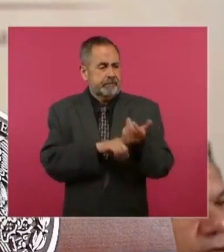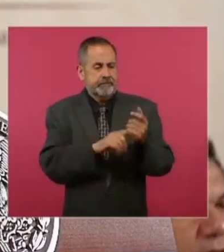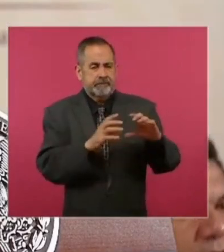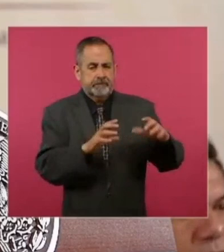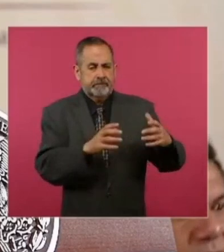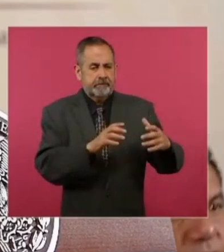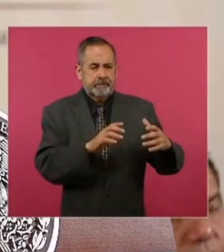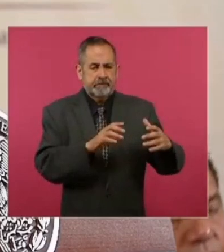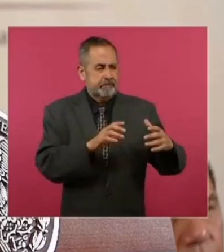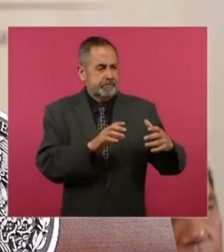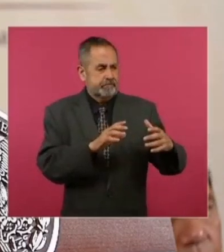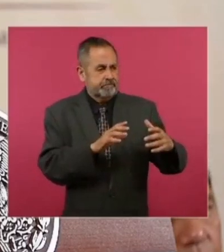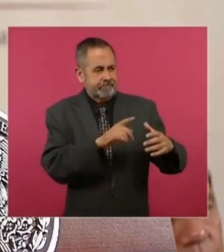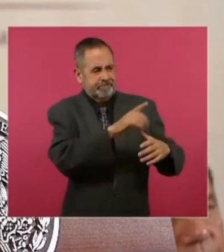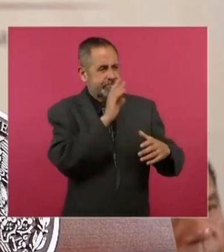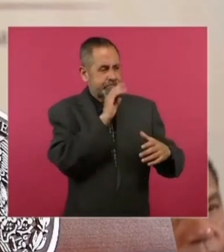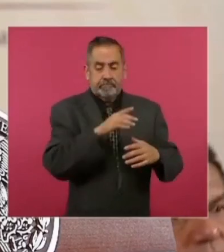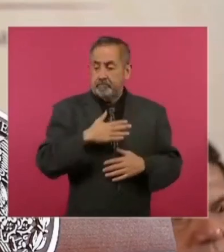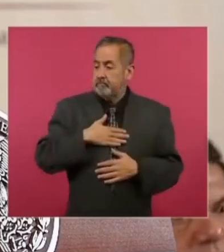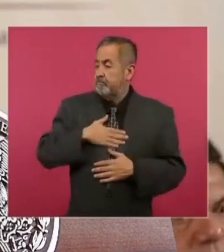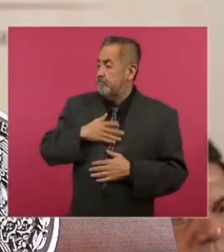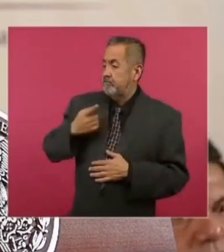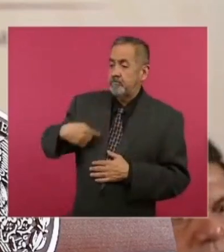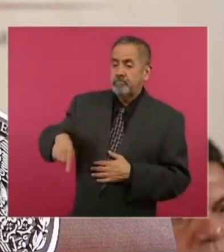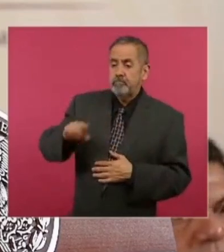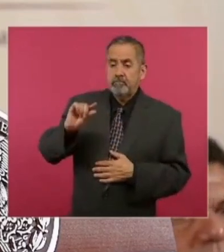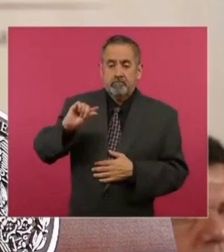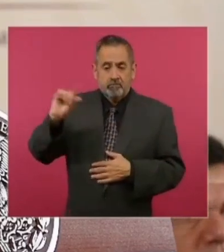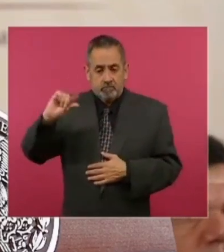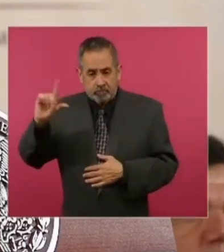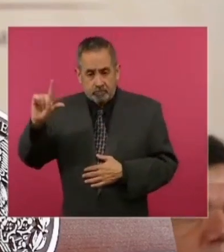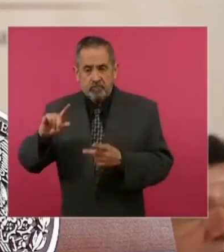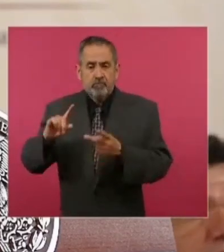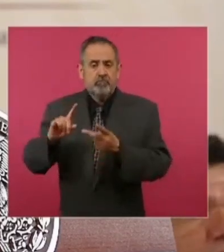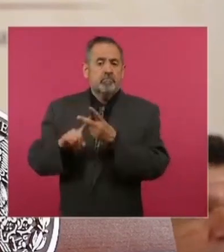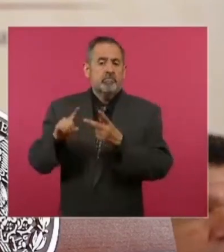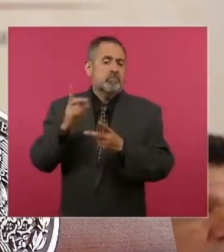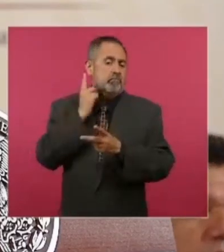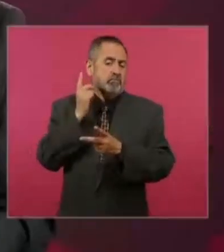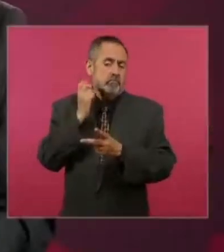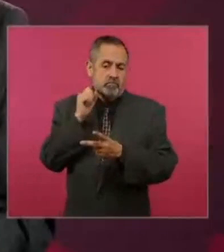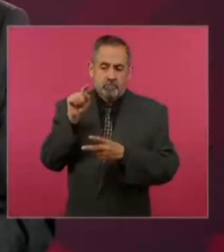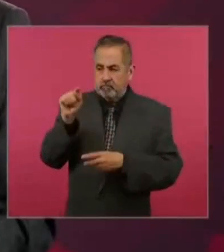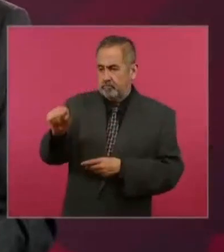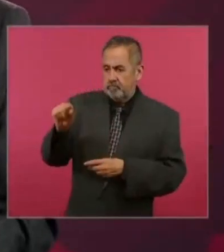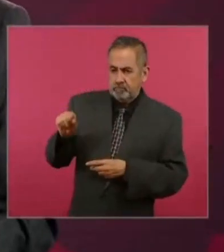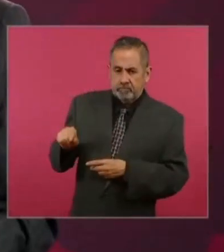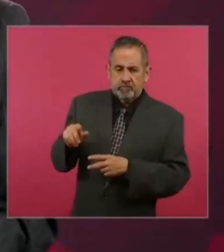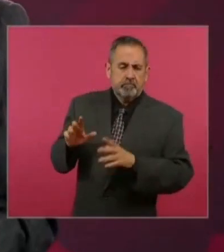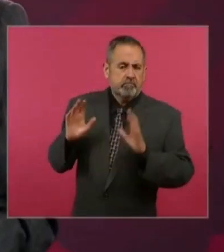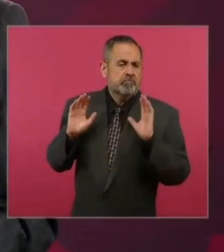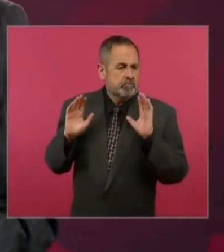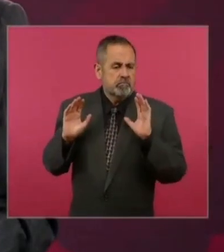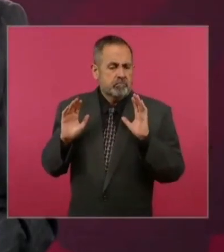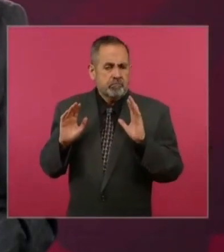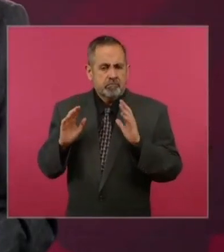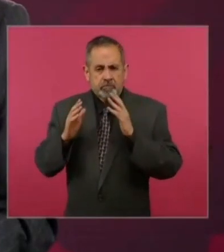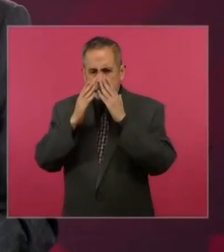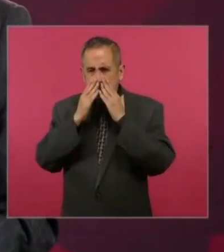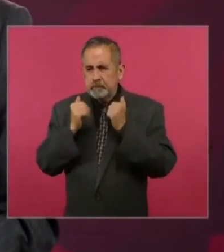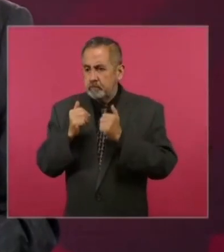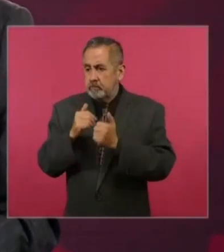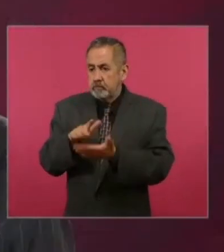no a nivel Federal ahí sí O sea el tribunal supremo de los Estados Unidos todo todo es función asimilar a México como funciona ahorita